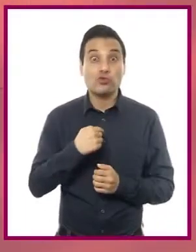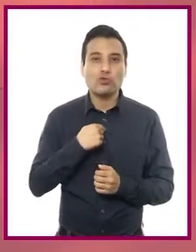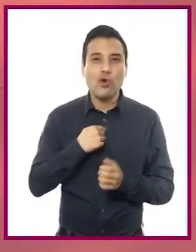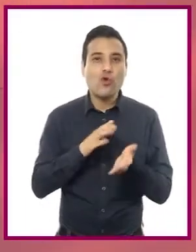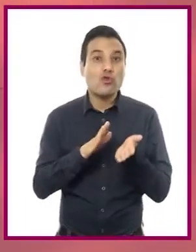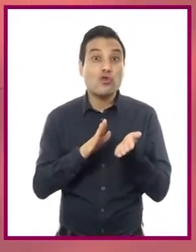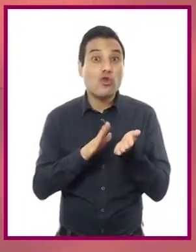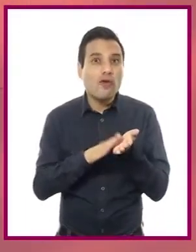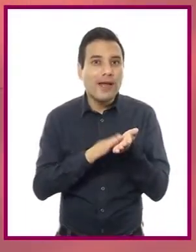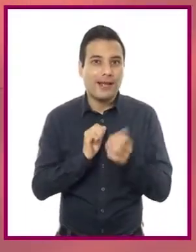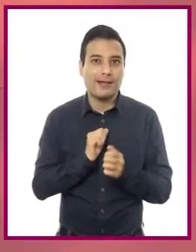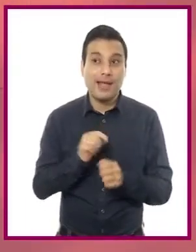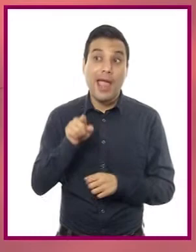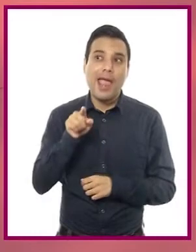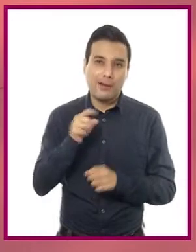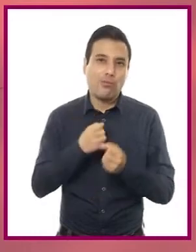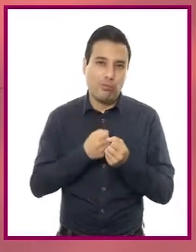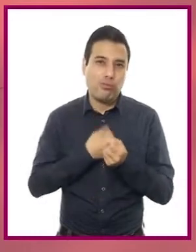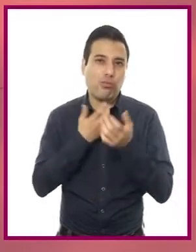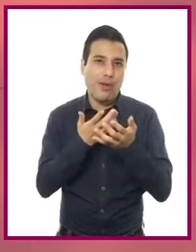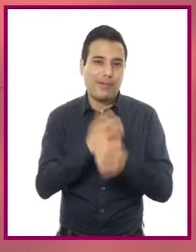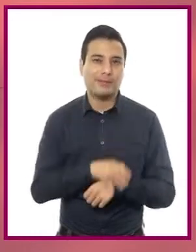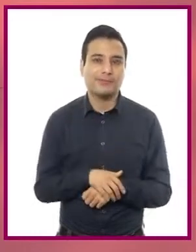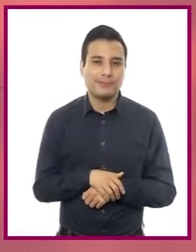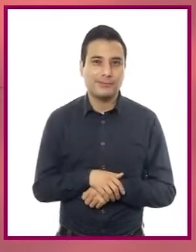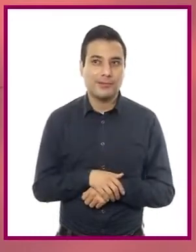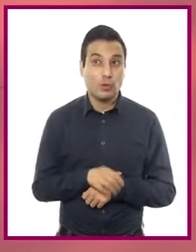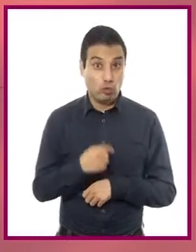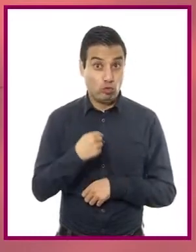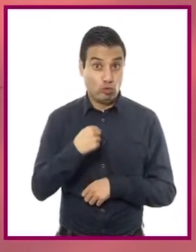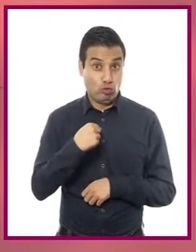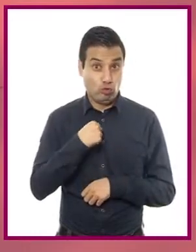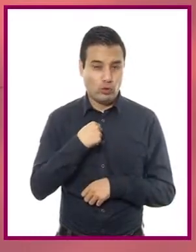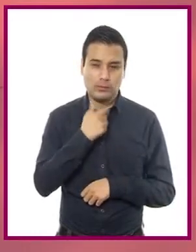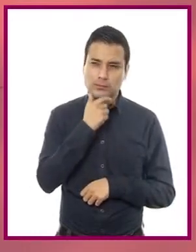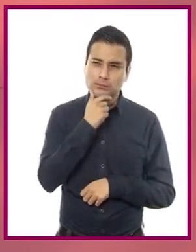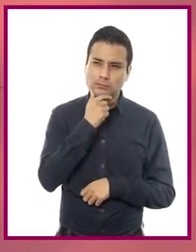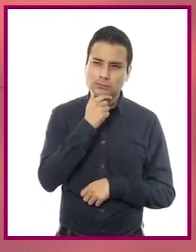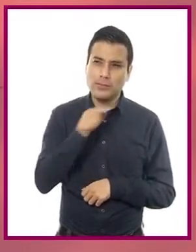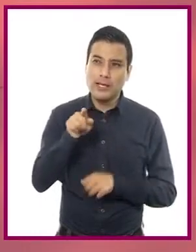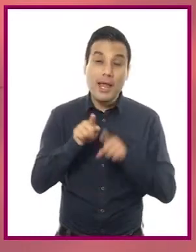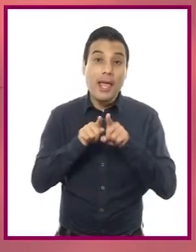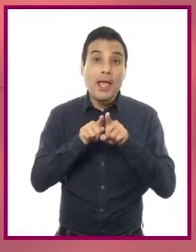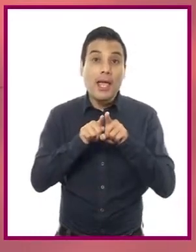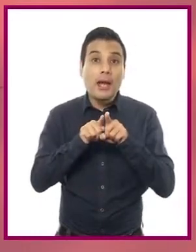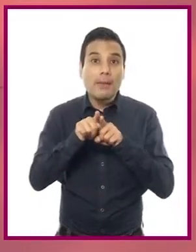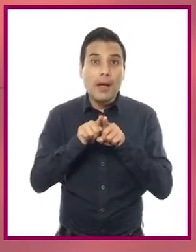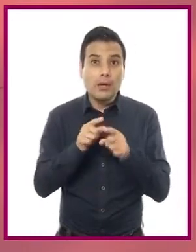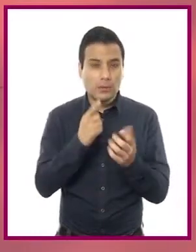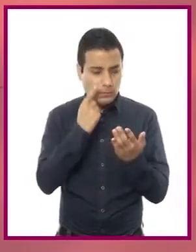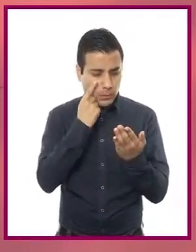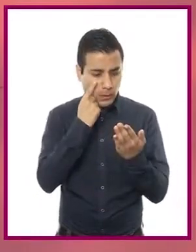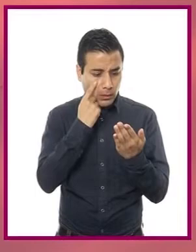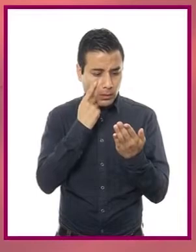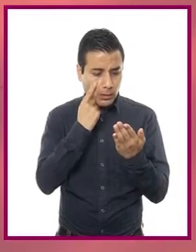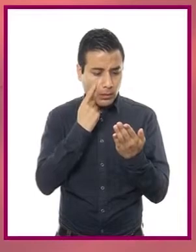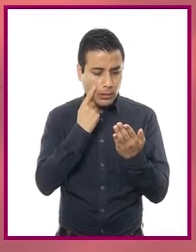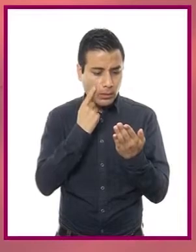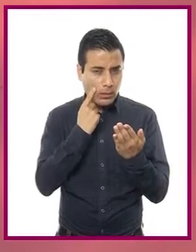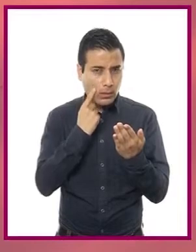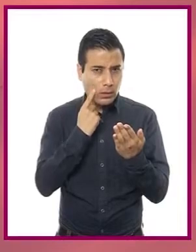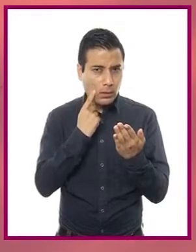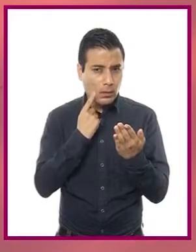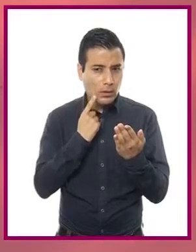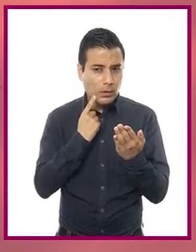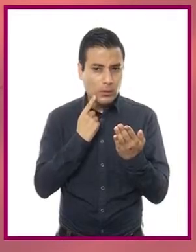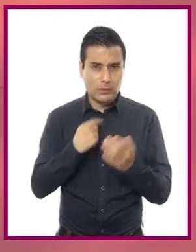novela y él poemas. De pronto me di cuenta de que a mi hermano se le escurrió una lágrima. Yo le